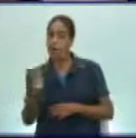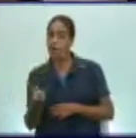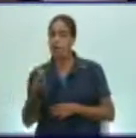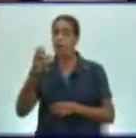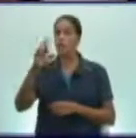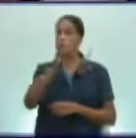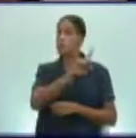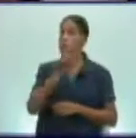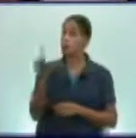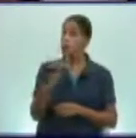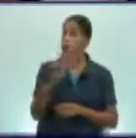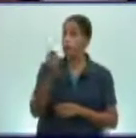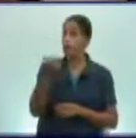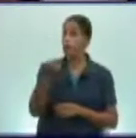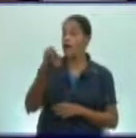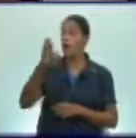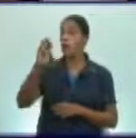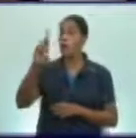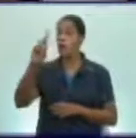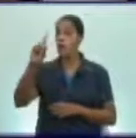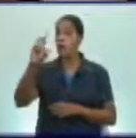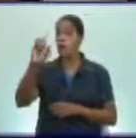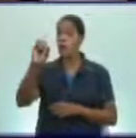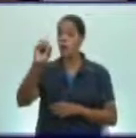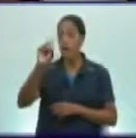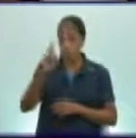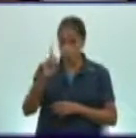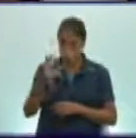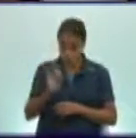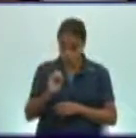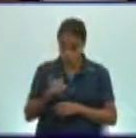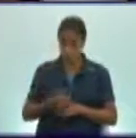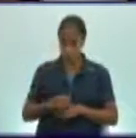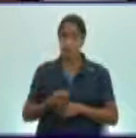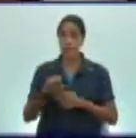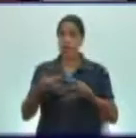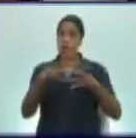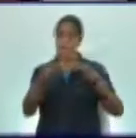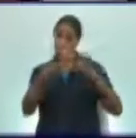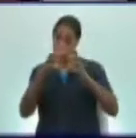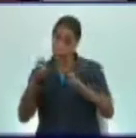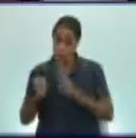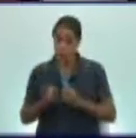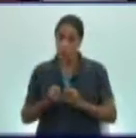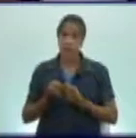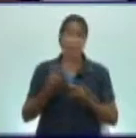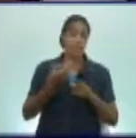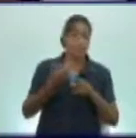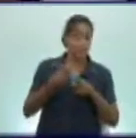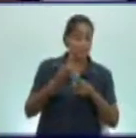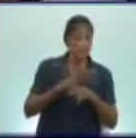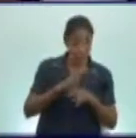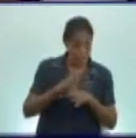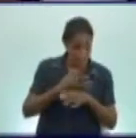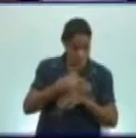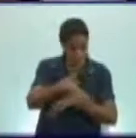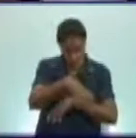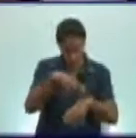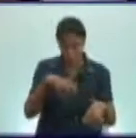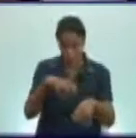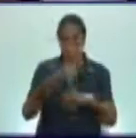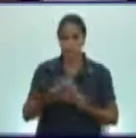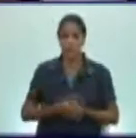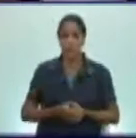tiene como grupo a los anélidos, a los moluscos, a los artrópodos y los equinodermos.